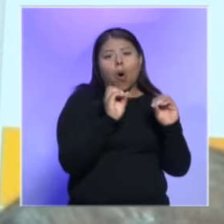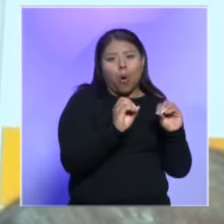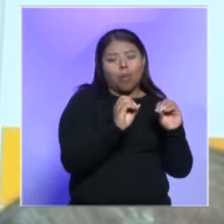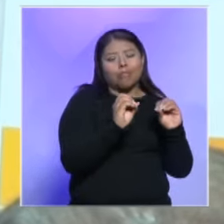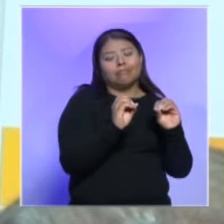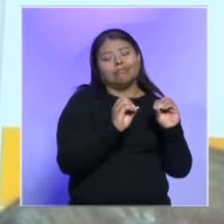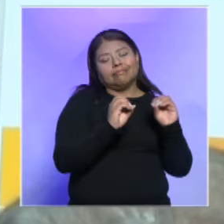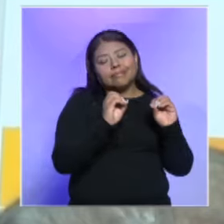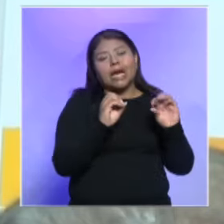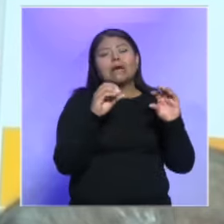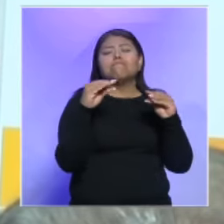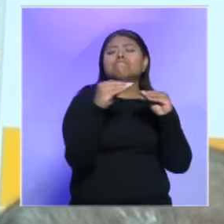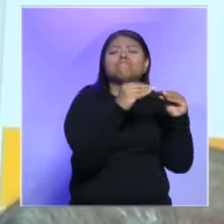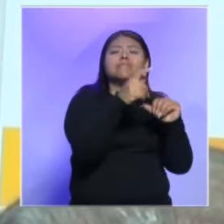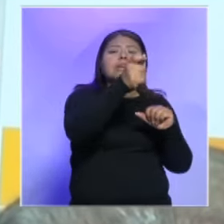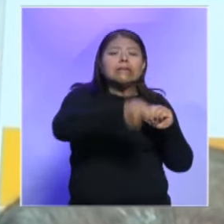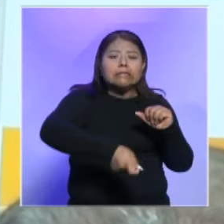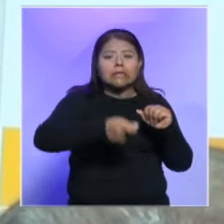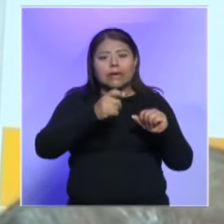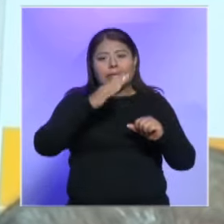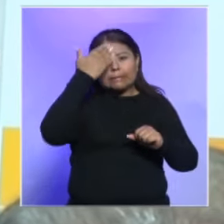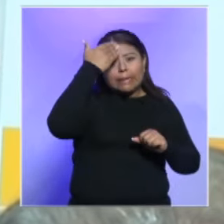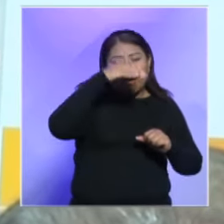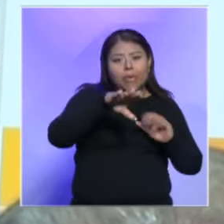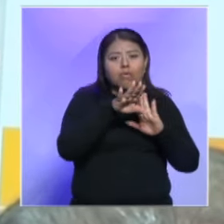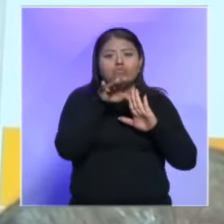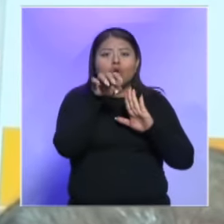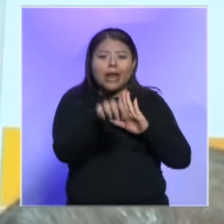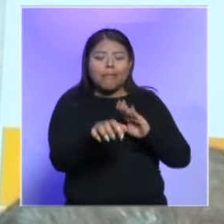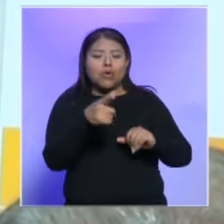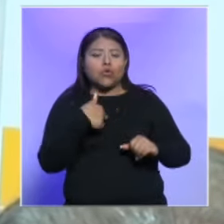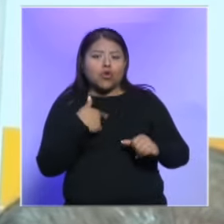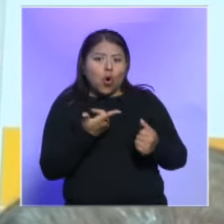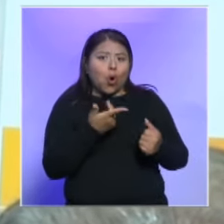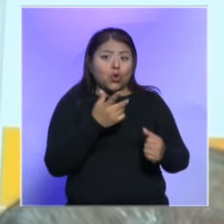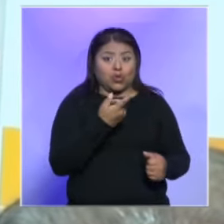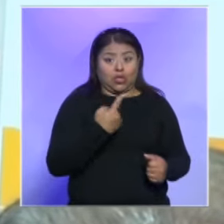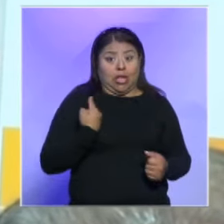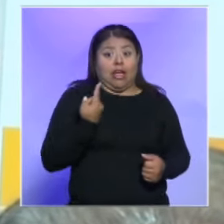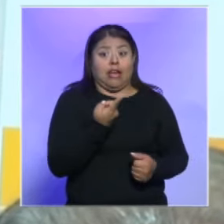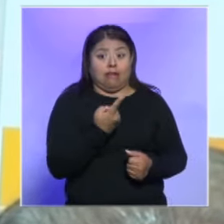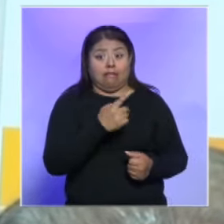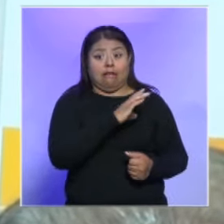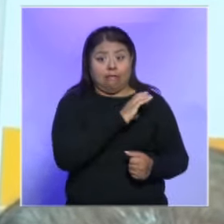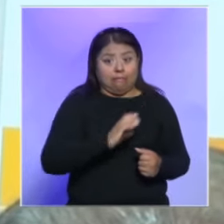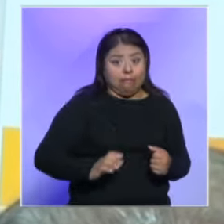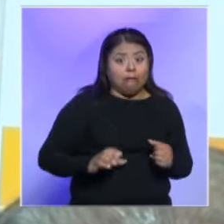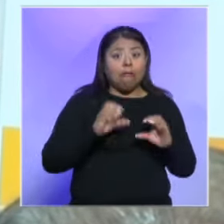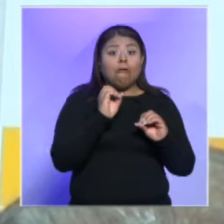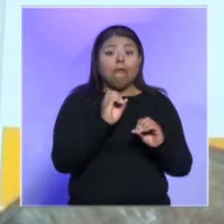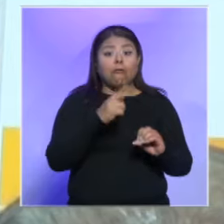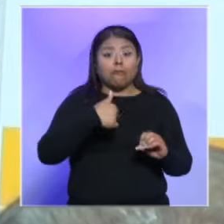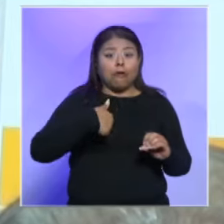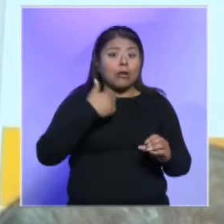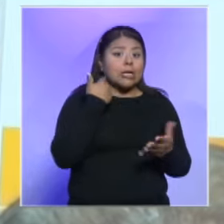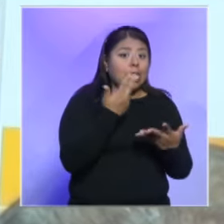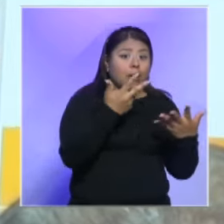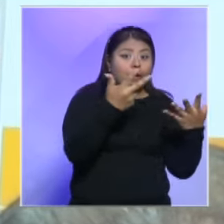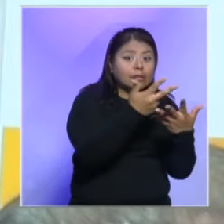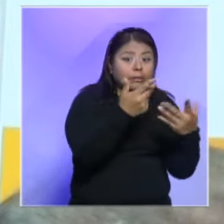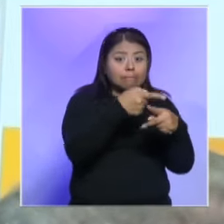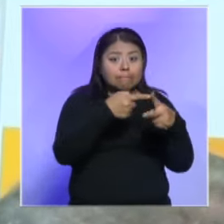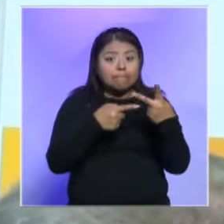o candidata de un partido político o hacerlo por la vía independiente. Por ejemplo, mientras que para la constitución de un partido